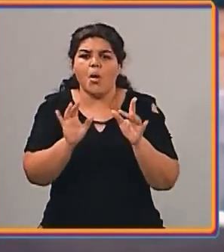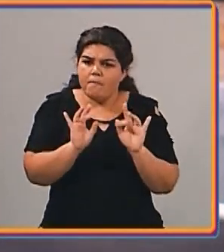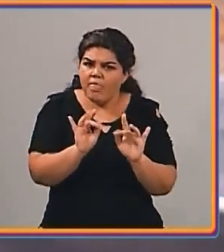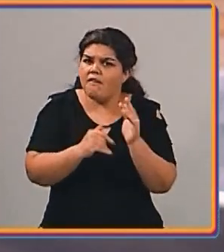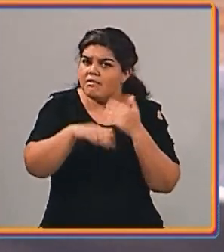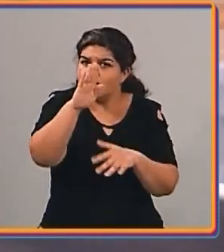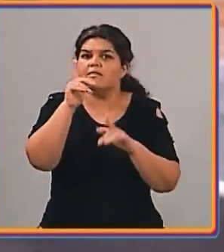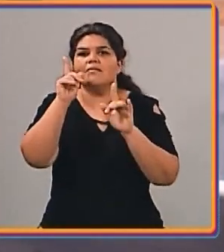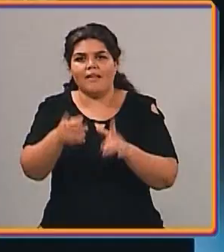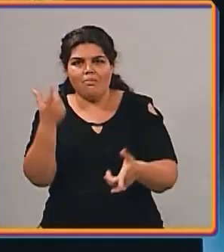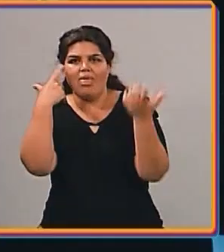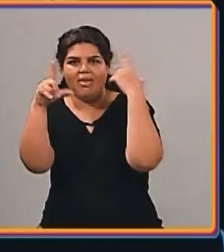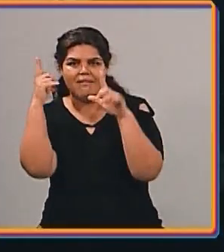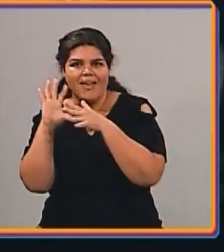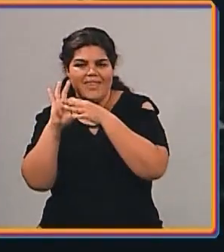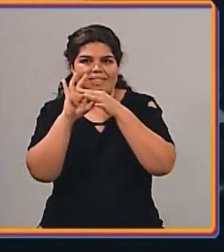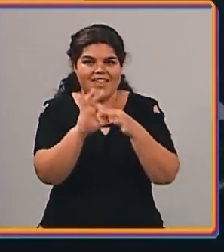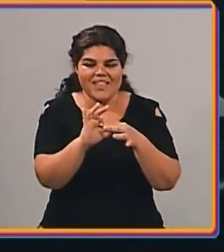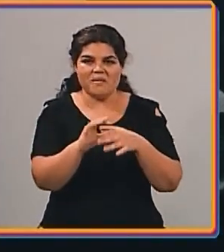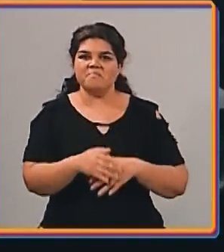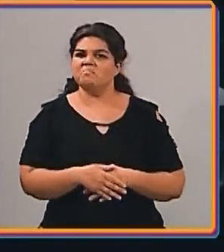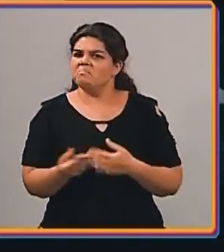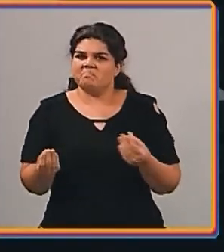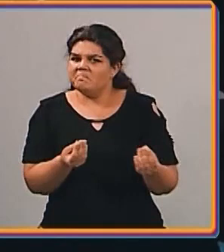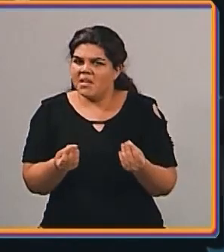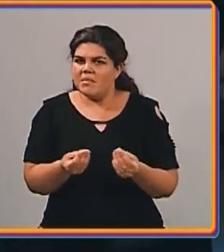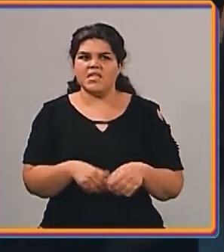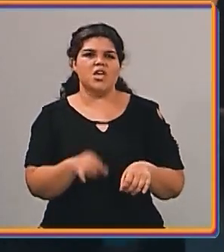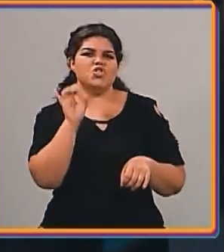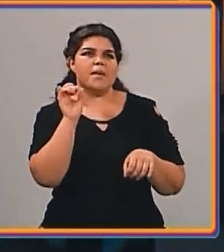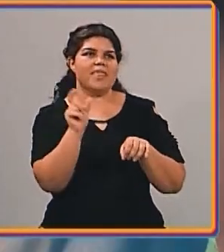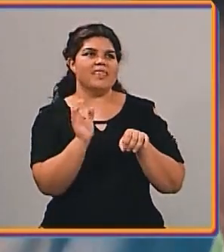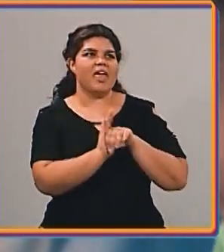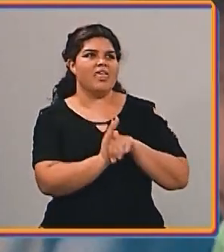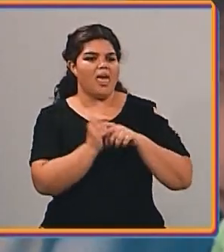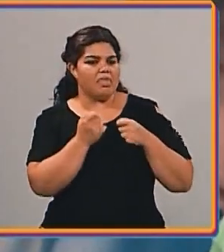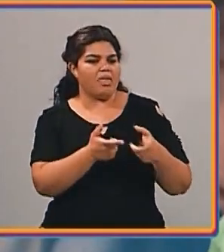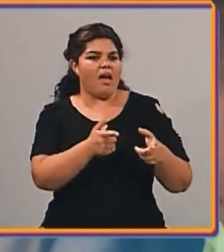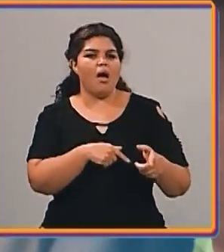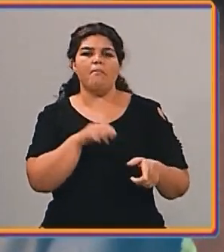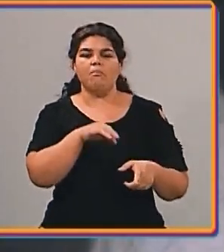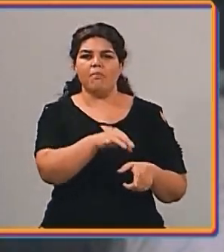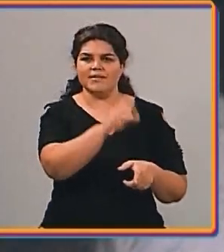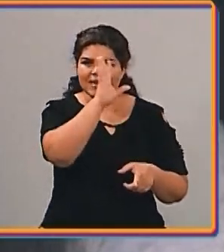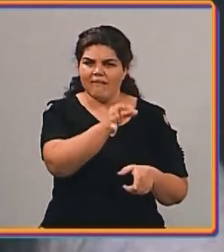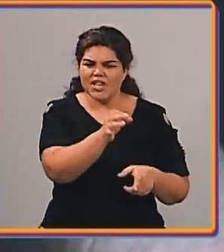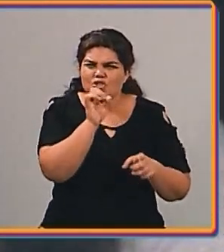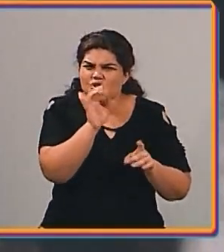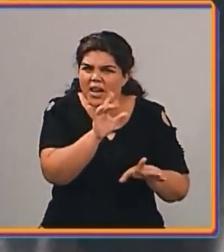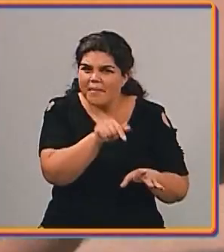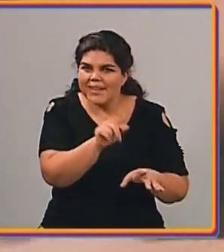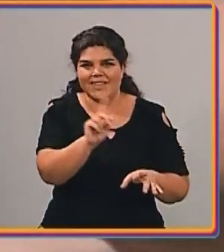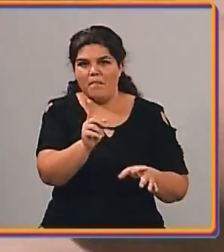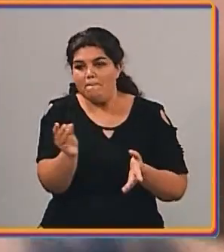divertidas. Ya no se trata simplemente de tirar un dado para saber cuántos casilleros voy a avanzar. Ahora los juegos